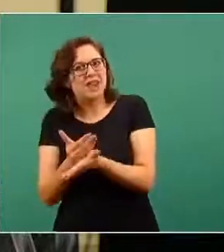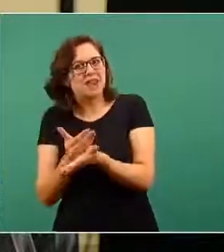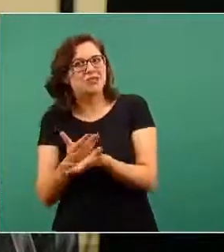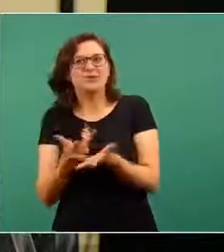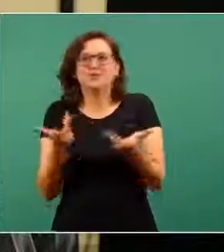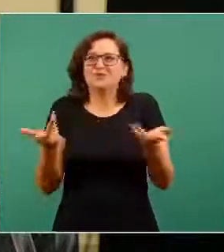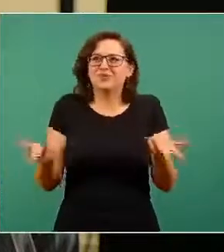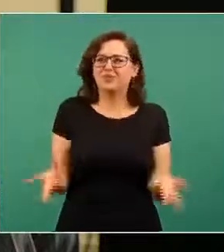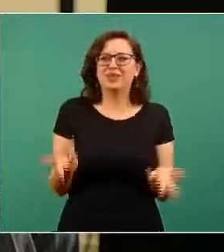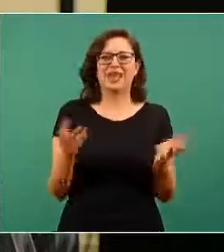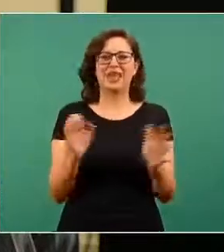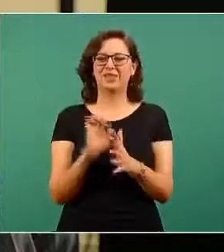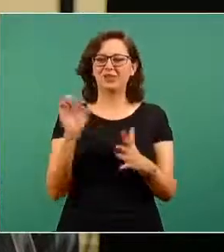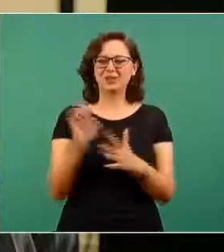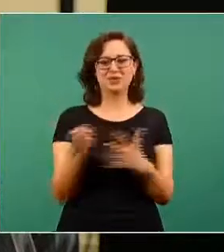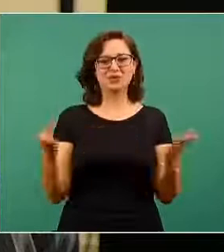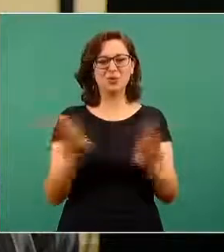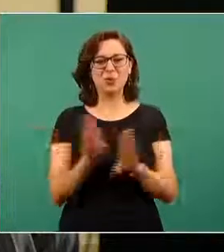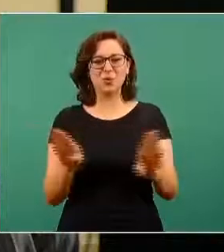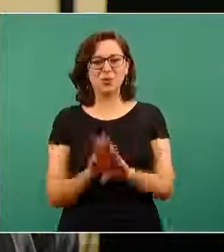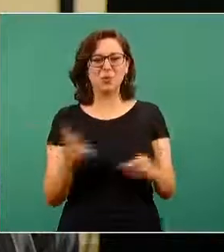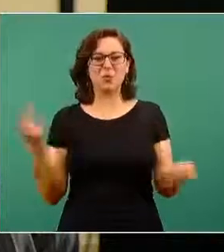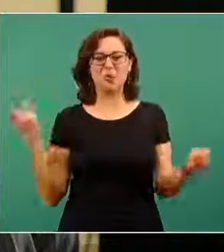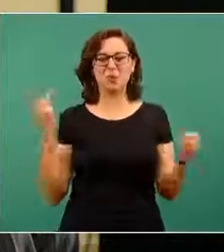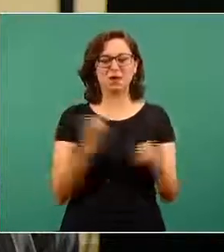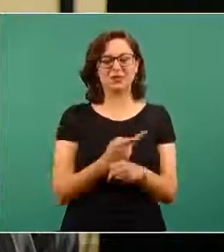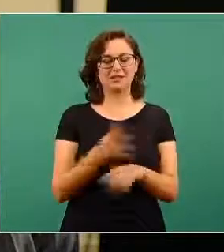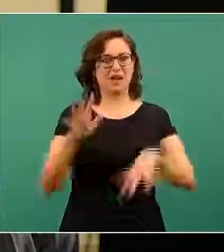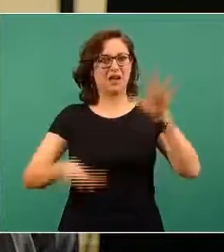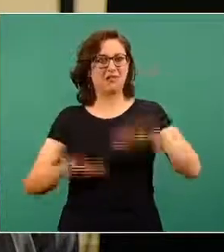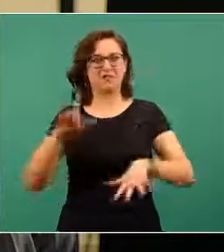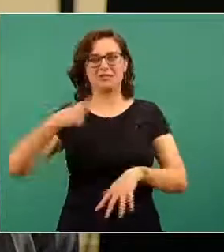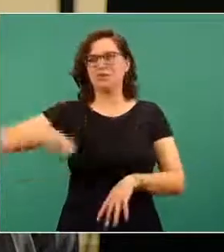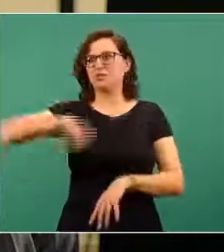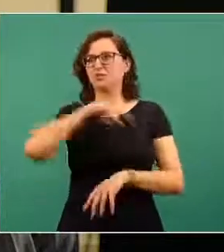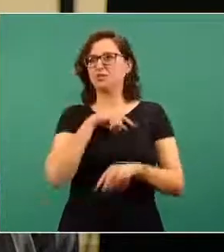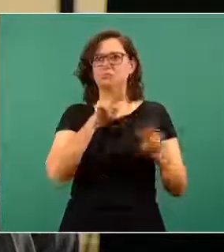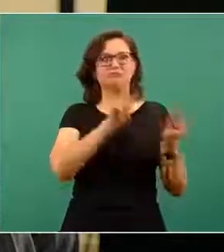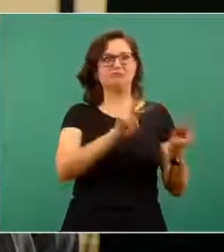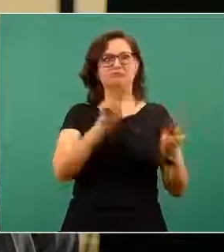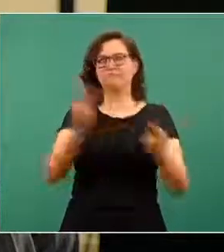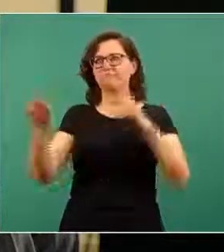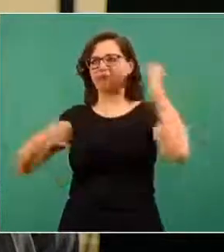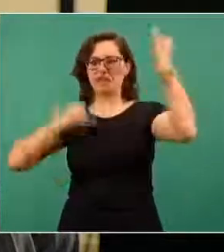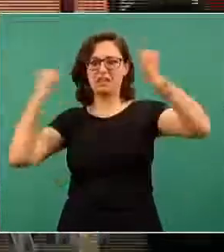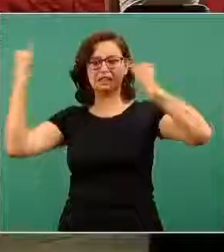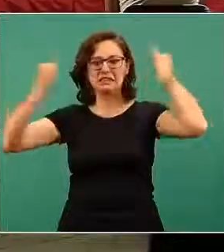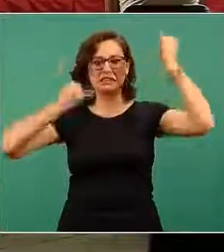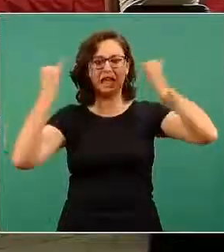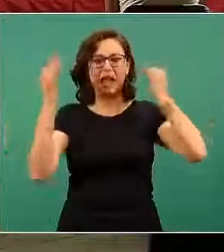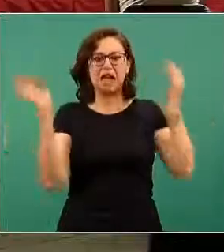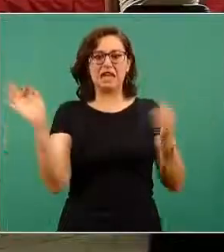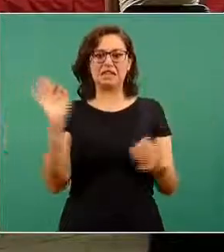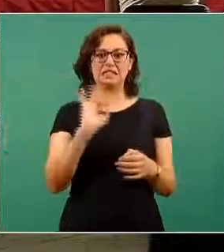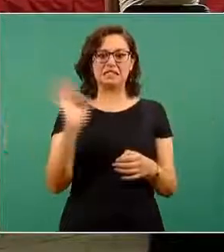evaluado esto, ¿a qué puede ser? Nosotros que a veces especulamos cuando vemos estas curvas, pensamos que podría ser quizá si